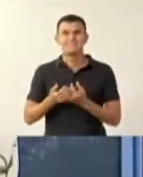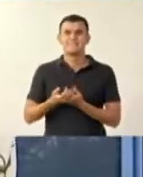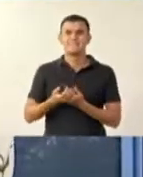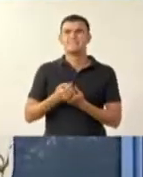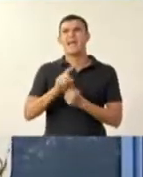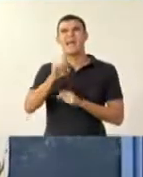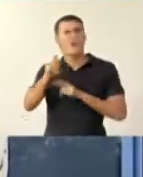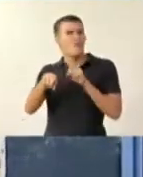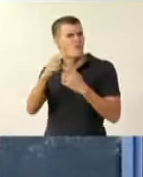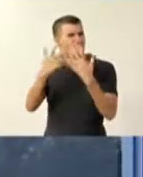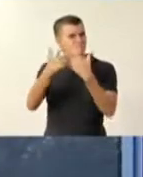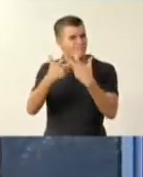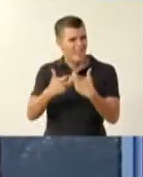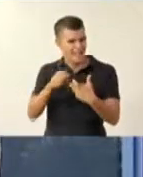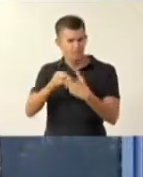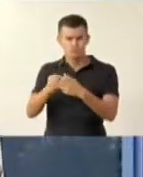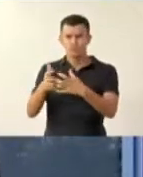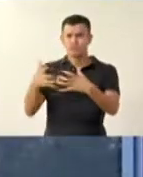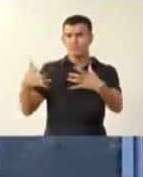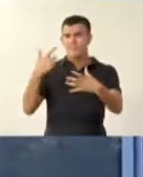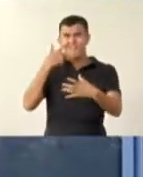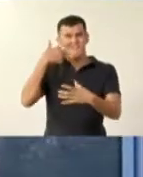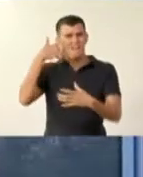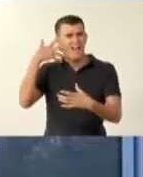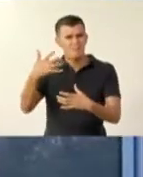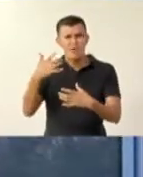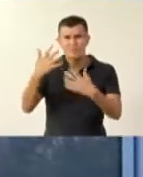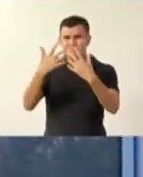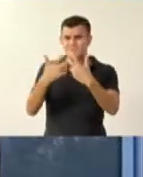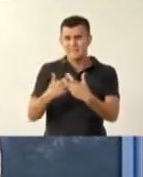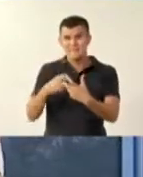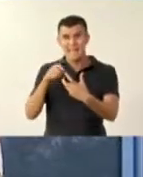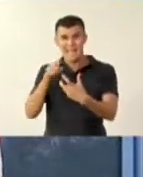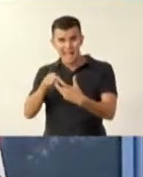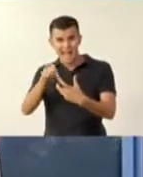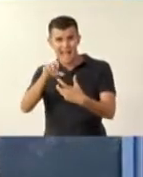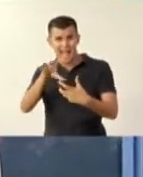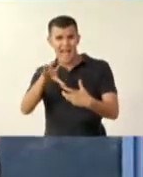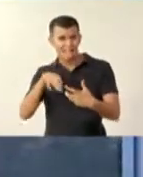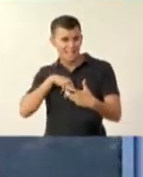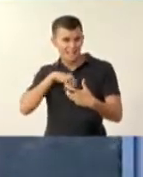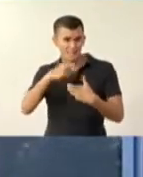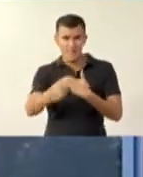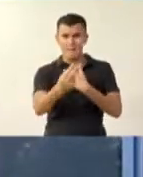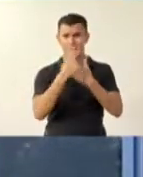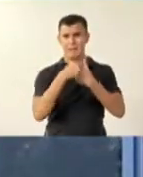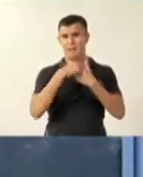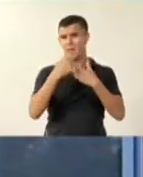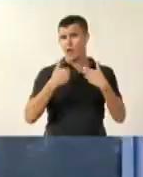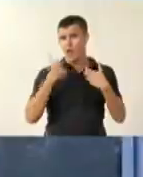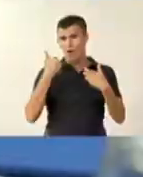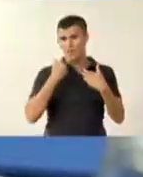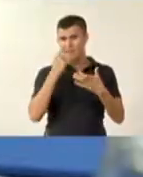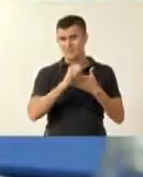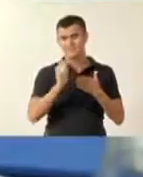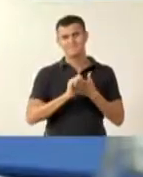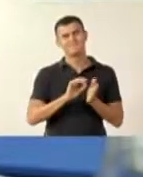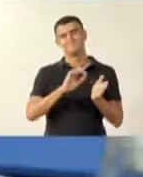embargo, editoriales grandes, reconocidas, creo que no le apuestan a la escritura de los